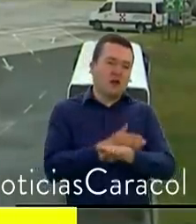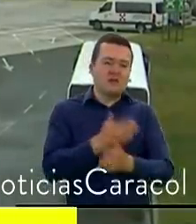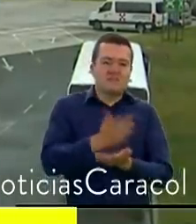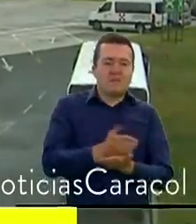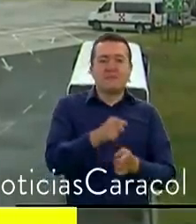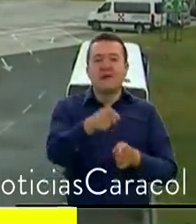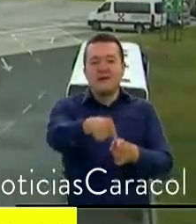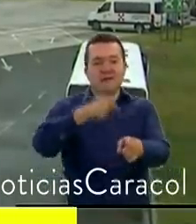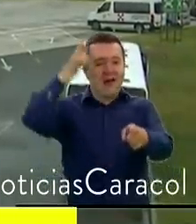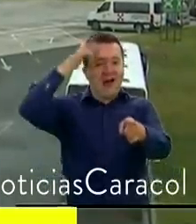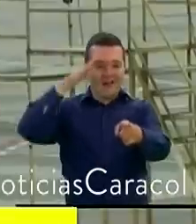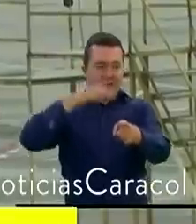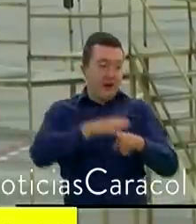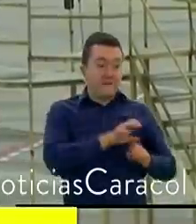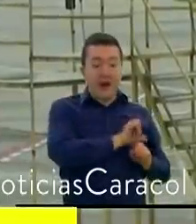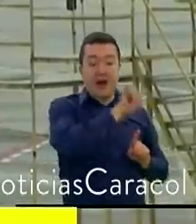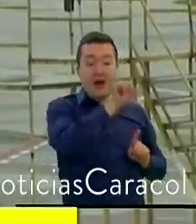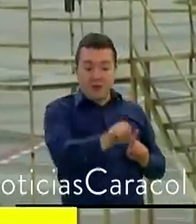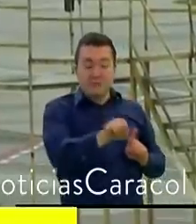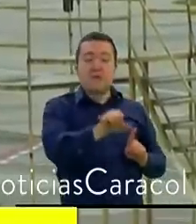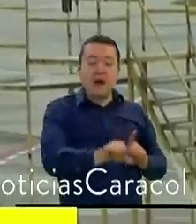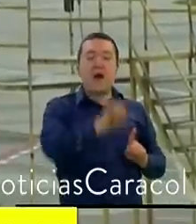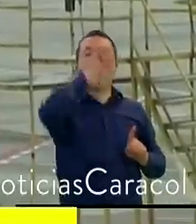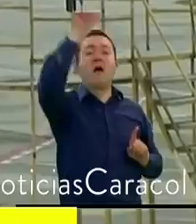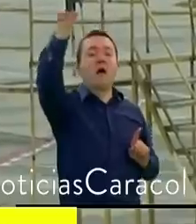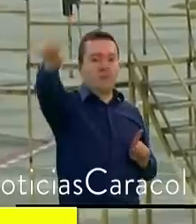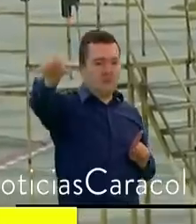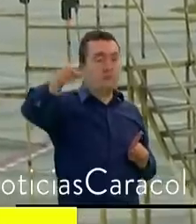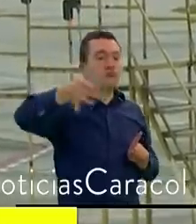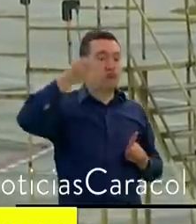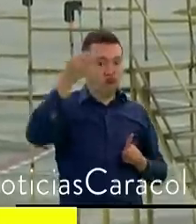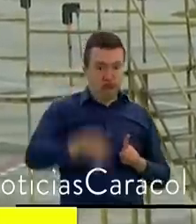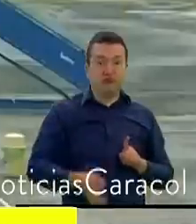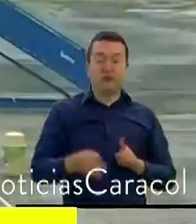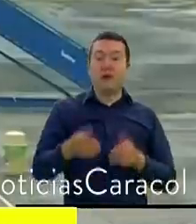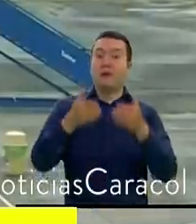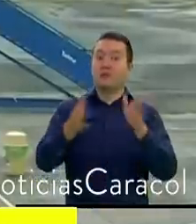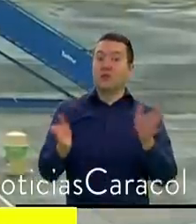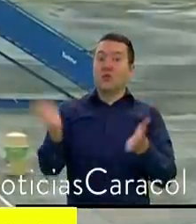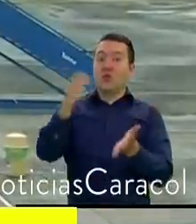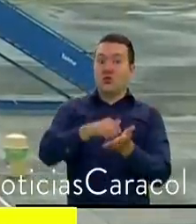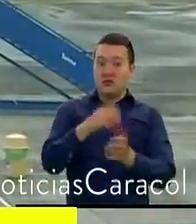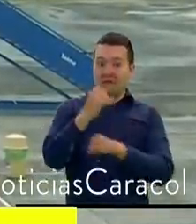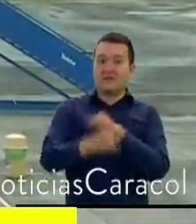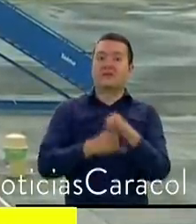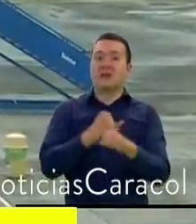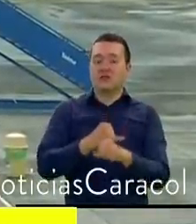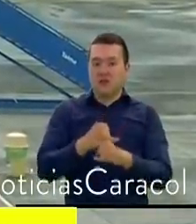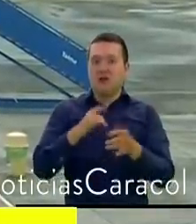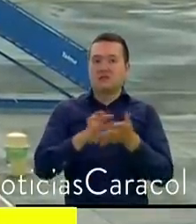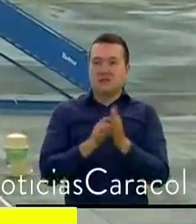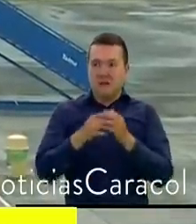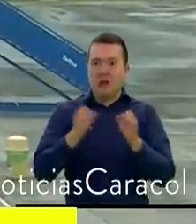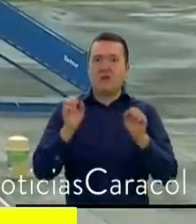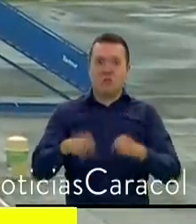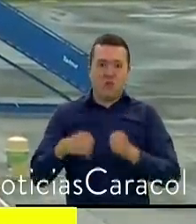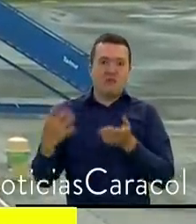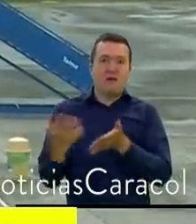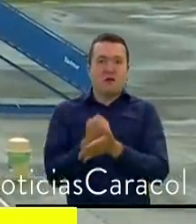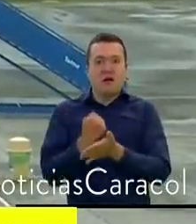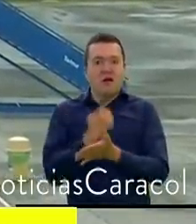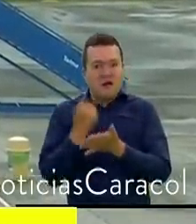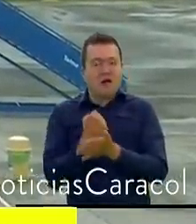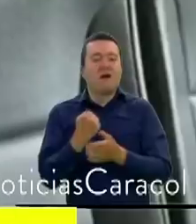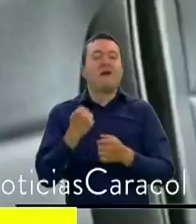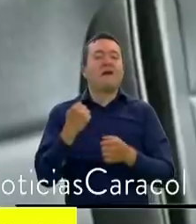fronteras entre Colombia y los cielos internacionales volvieron a abrirse y le dan la bienvenida a la reactivación del turismo y la economía. Somos la primera línea